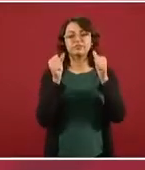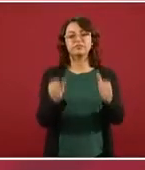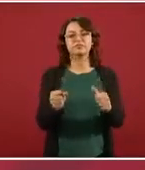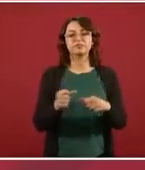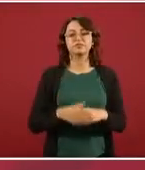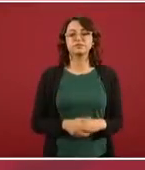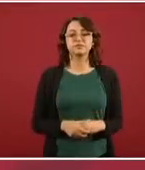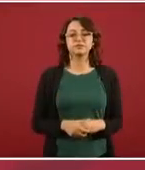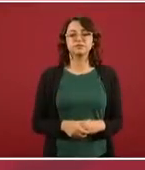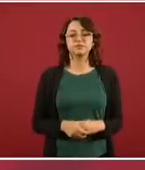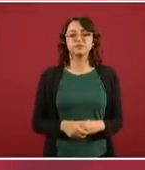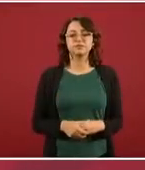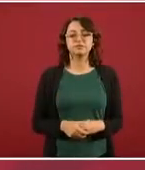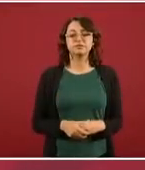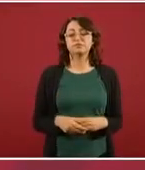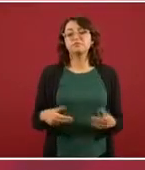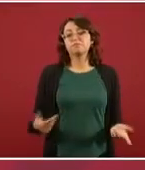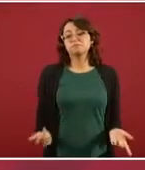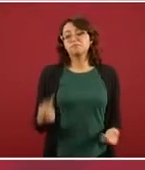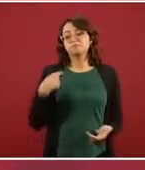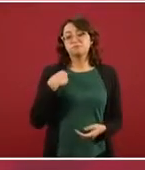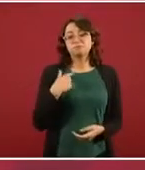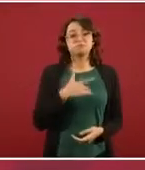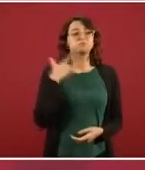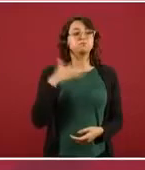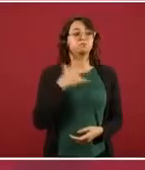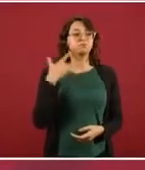Les digo que ya hay una actitud